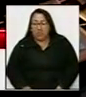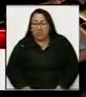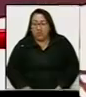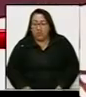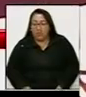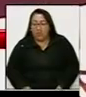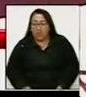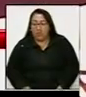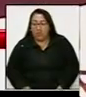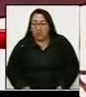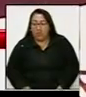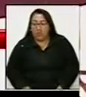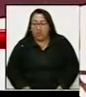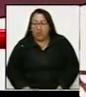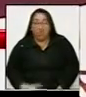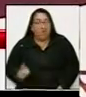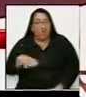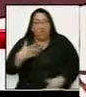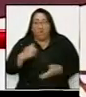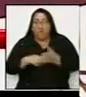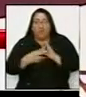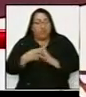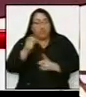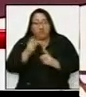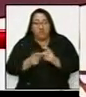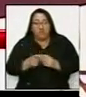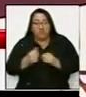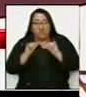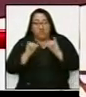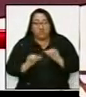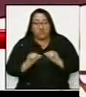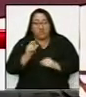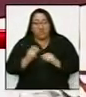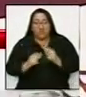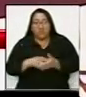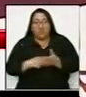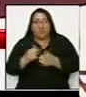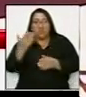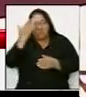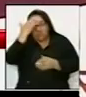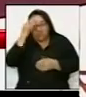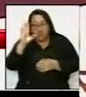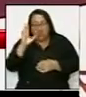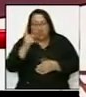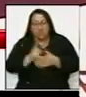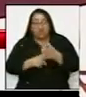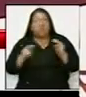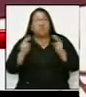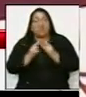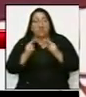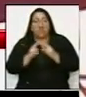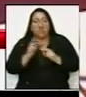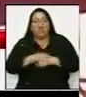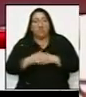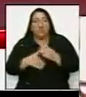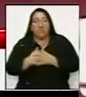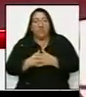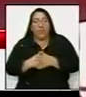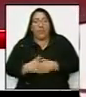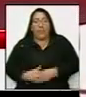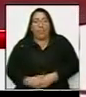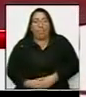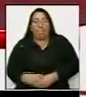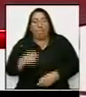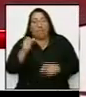impecablemente. No pueden de ninguna manera quedarse personas que sabían, que conocían lo que hacían